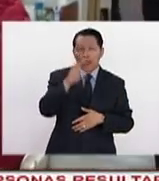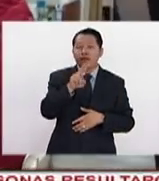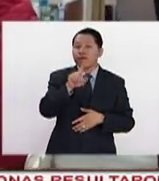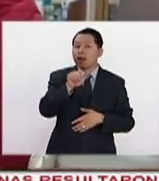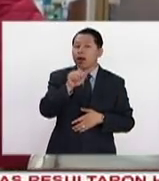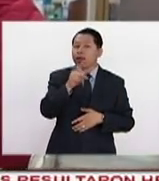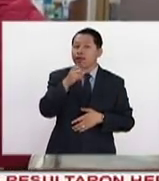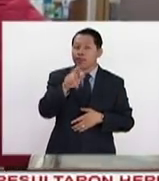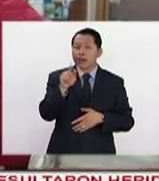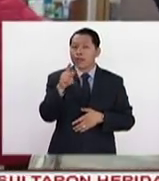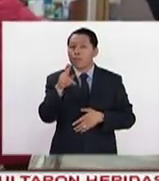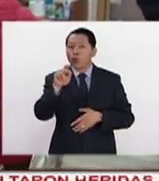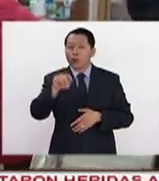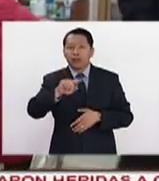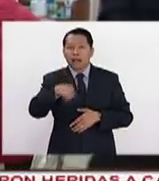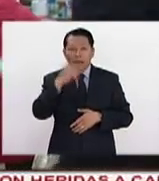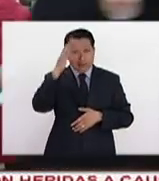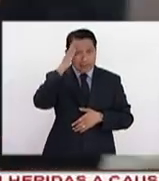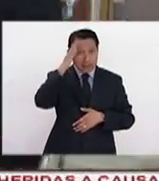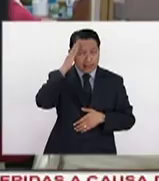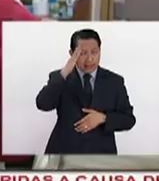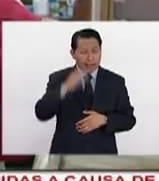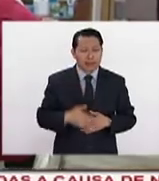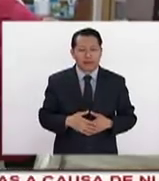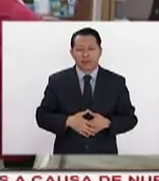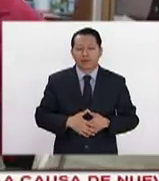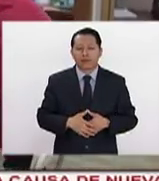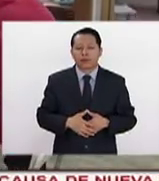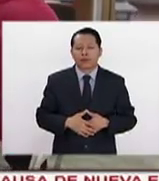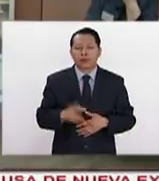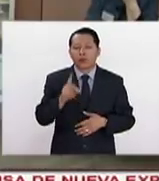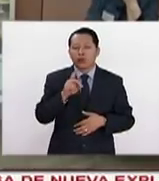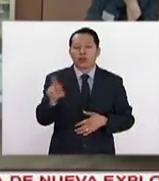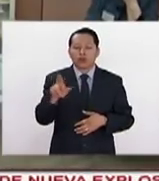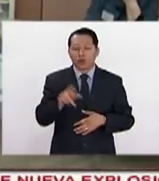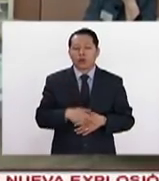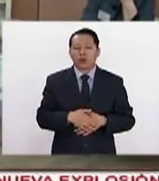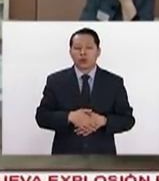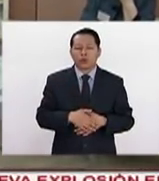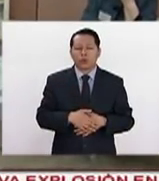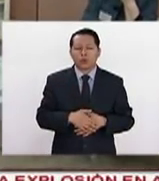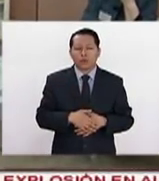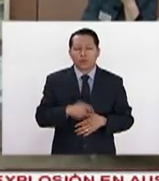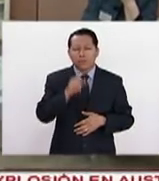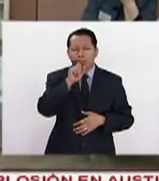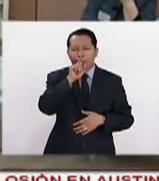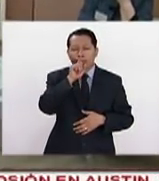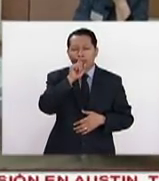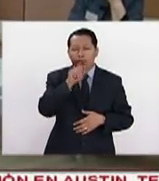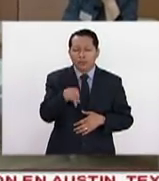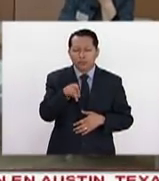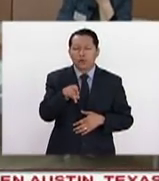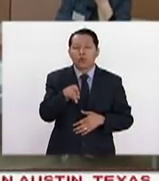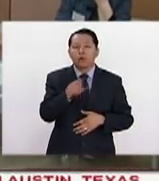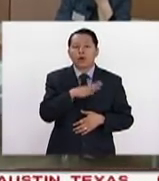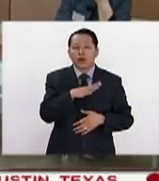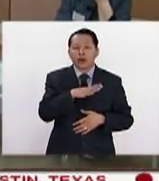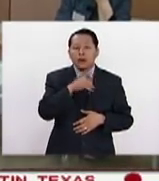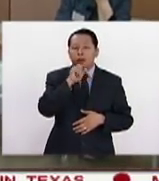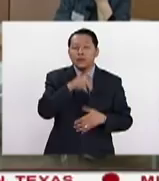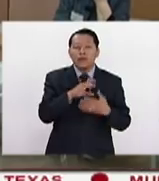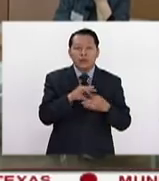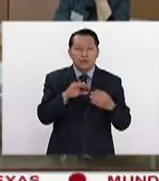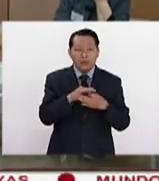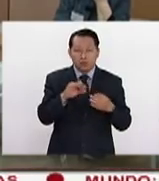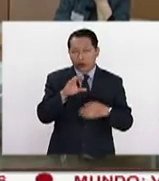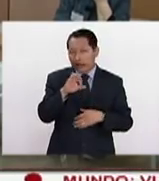un líder en la escena mundial. Doctor Guacuja, como usted acaba de mencionar el asunto